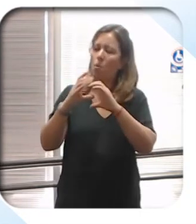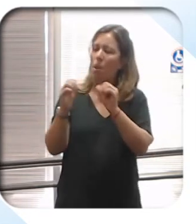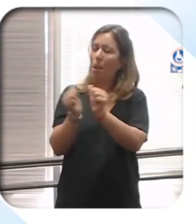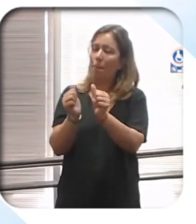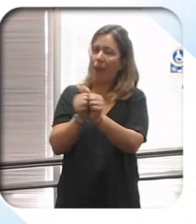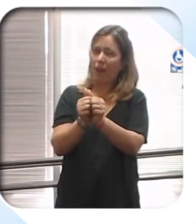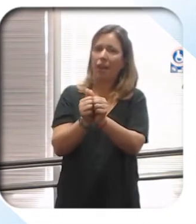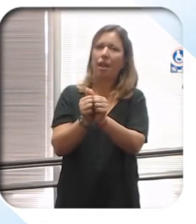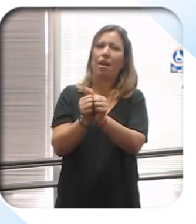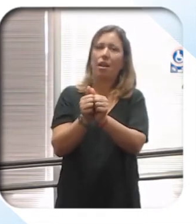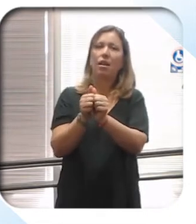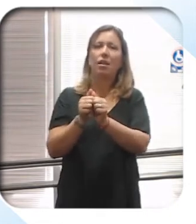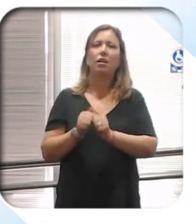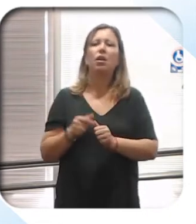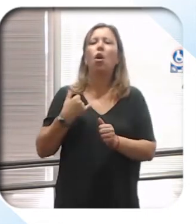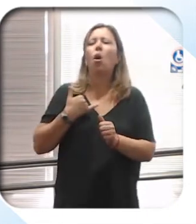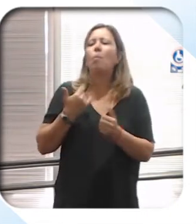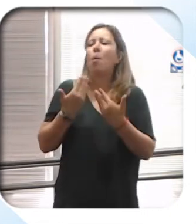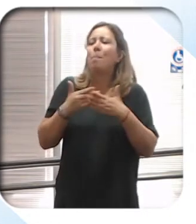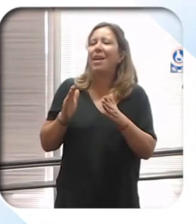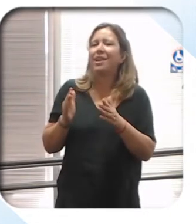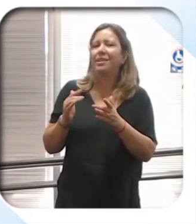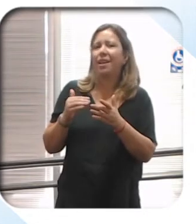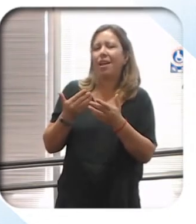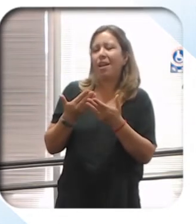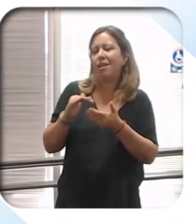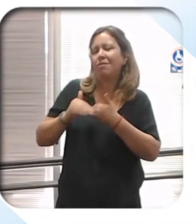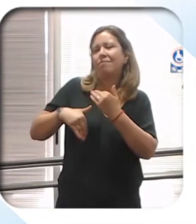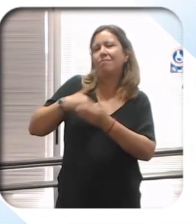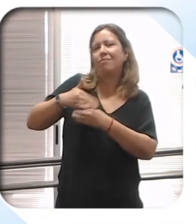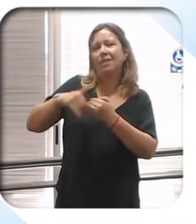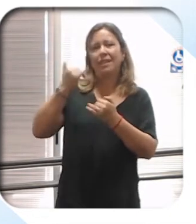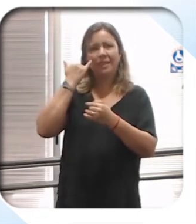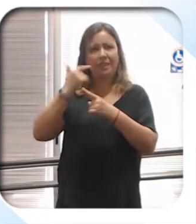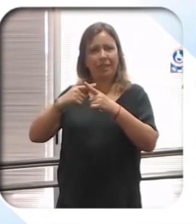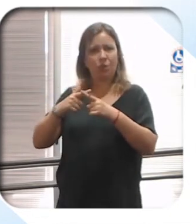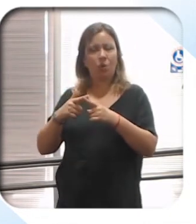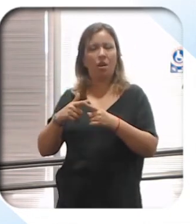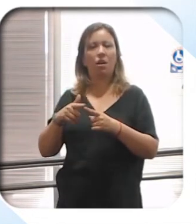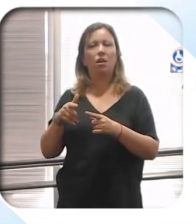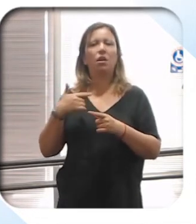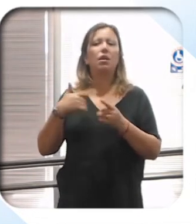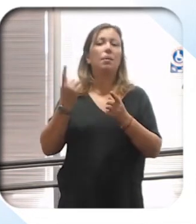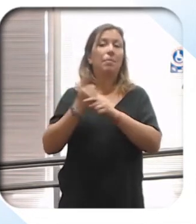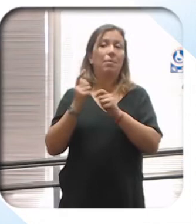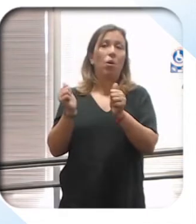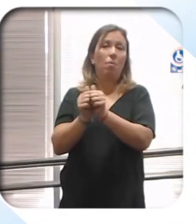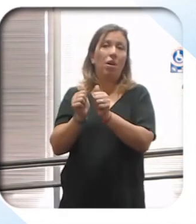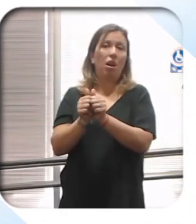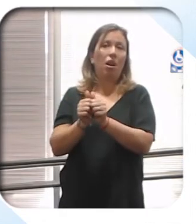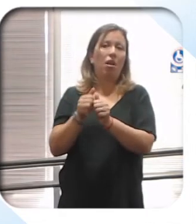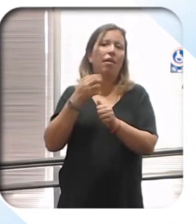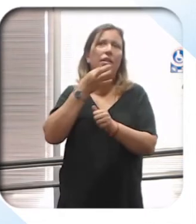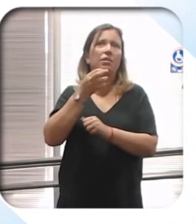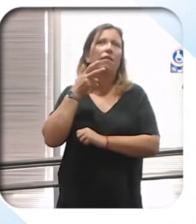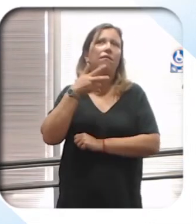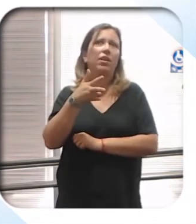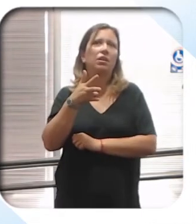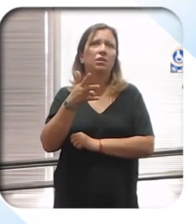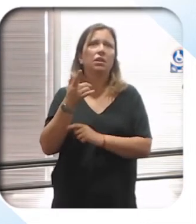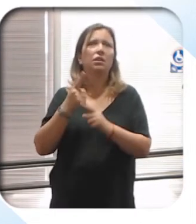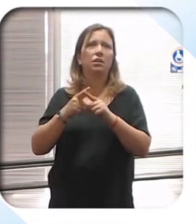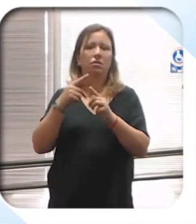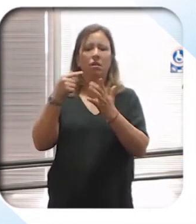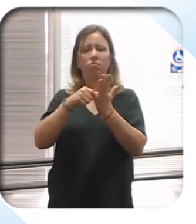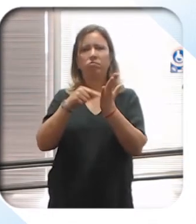la pareja, técnicas de cortejo. La pareja en las últimas consultas aportaba datos con fecha de las